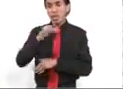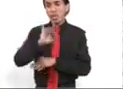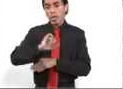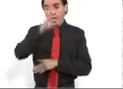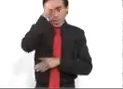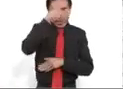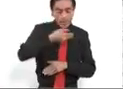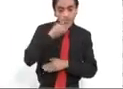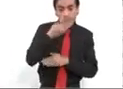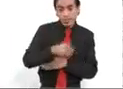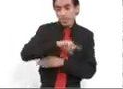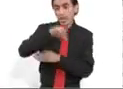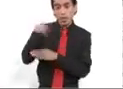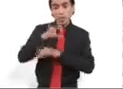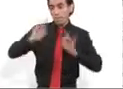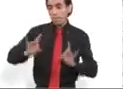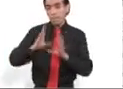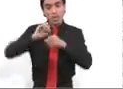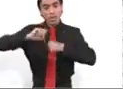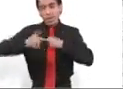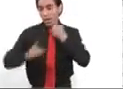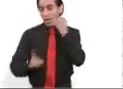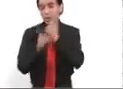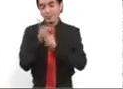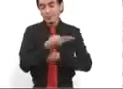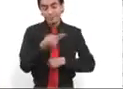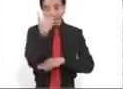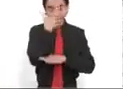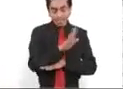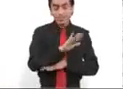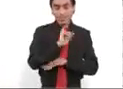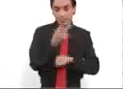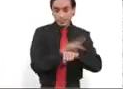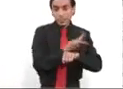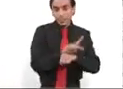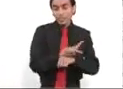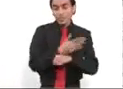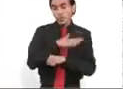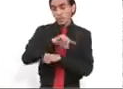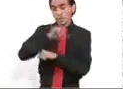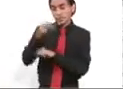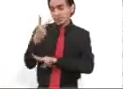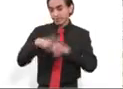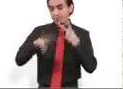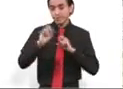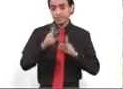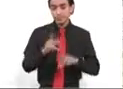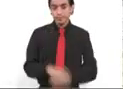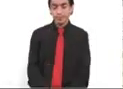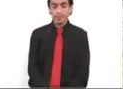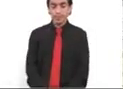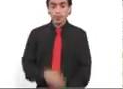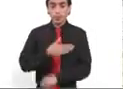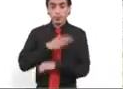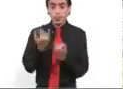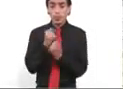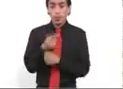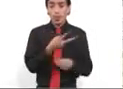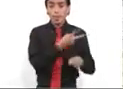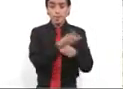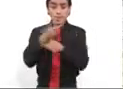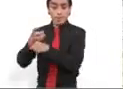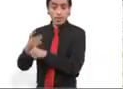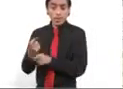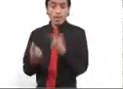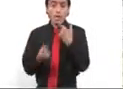después pues les surge algún problema, como siempre pasa, y van a estar aquí con nosotros. Y también estamos invitando a